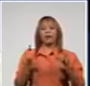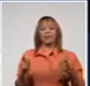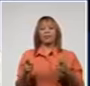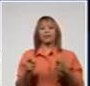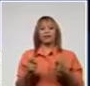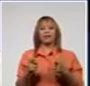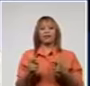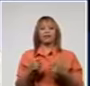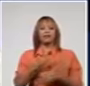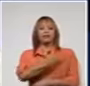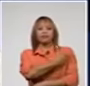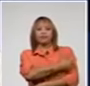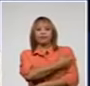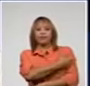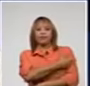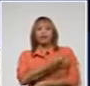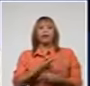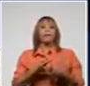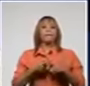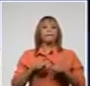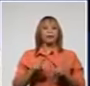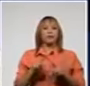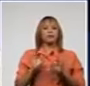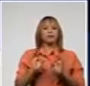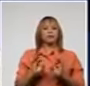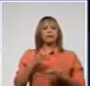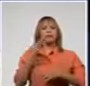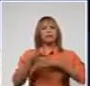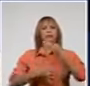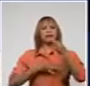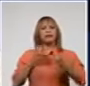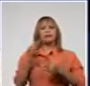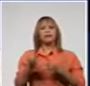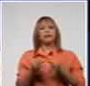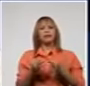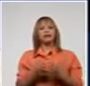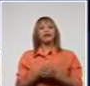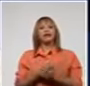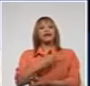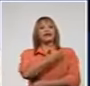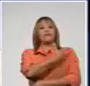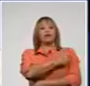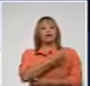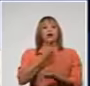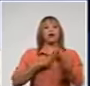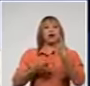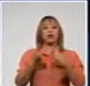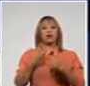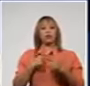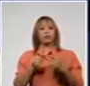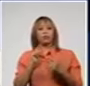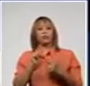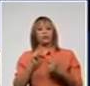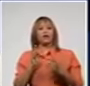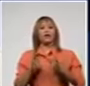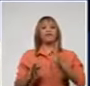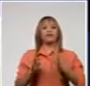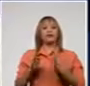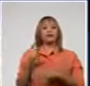pero siempre se menciona de que estas vacunas, algunas en la fase de